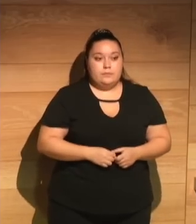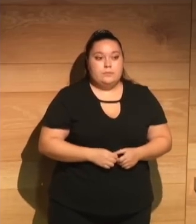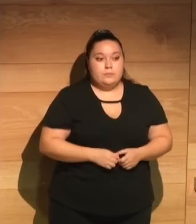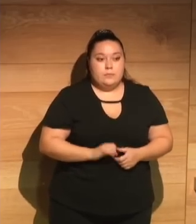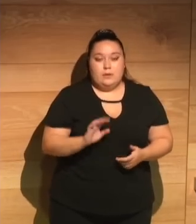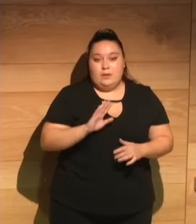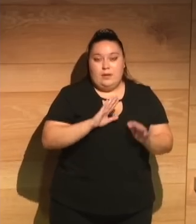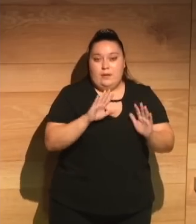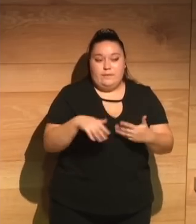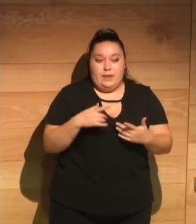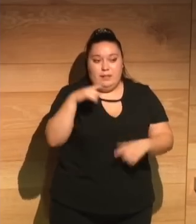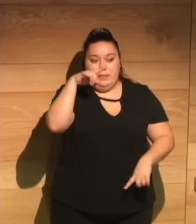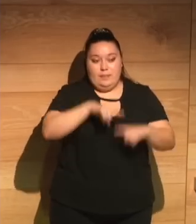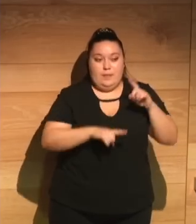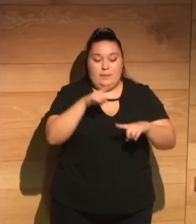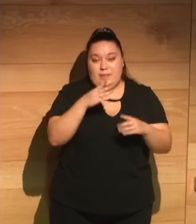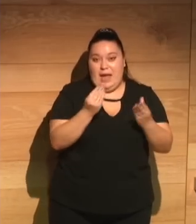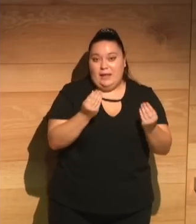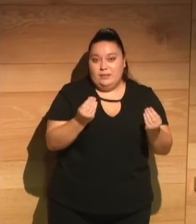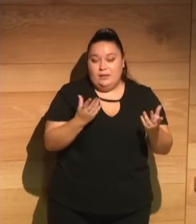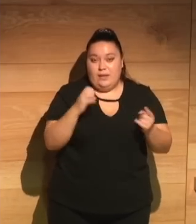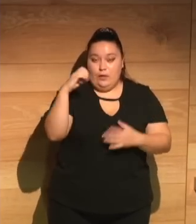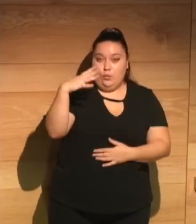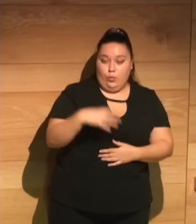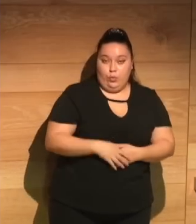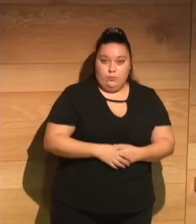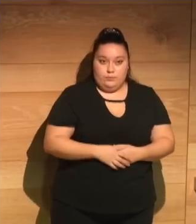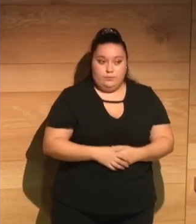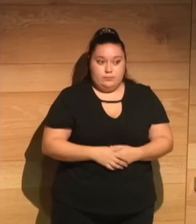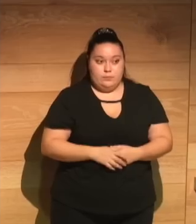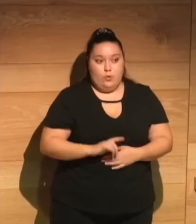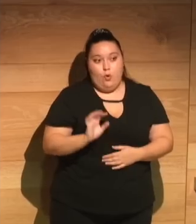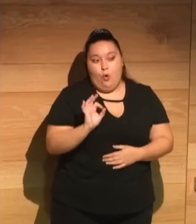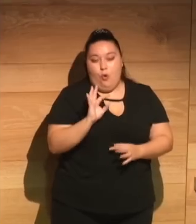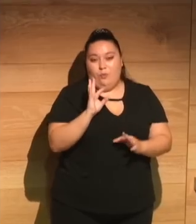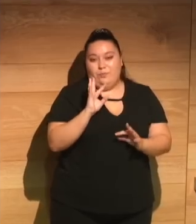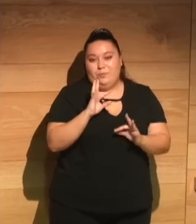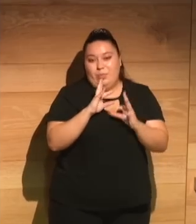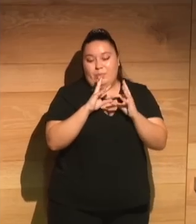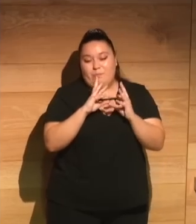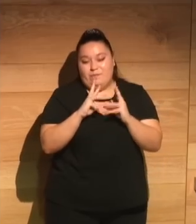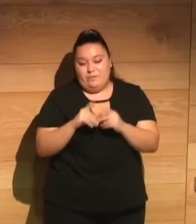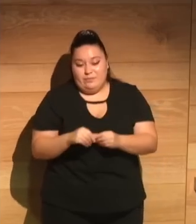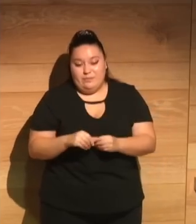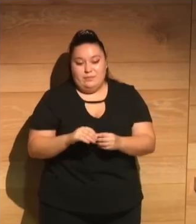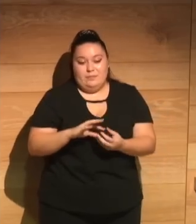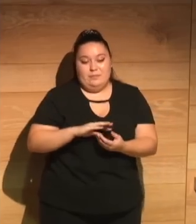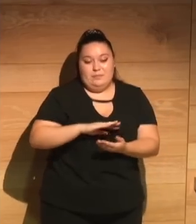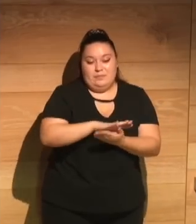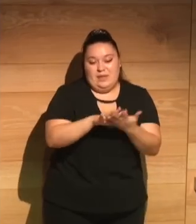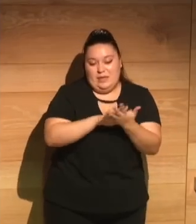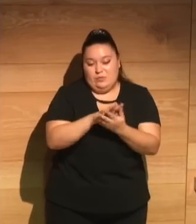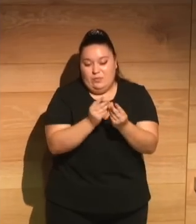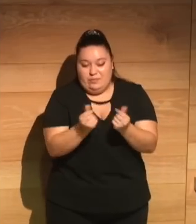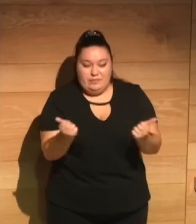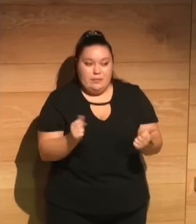más o menos dependiendo de la cantidad de luz que reciba. Se pudre, ¿no? Como claro, si igual dejas que un plástico al sol, pues hay un momento en que se